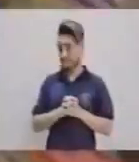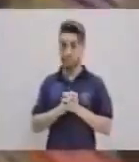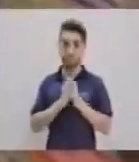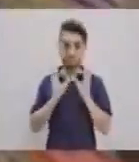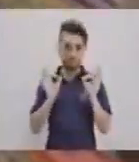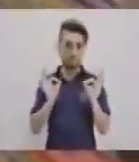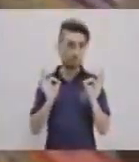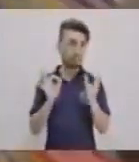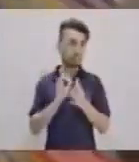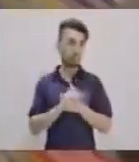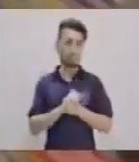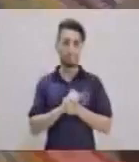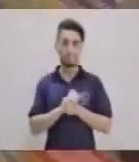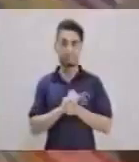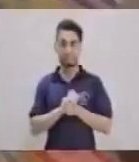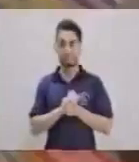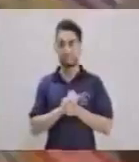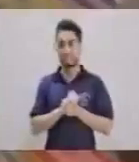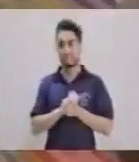Bien,